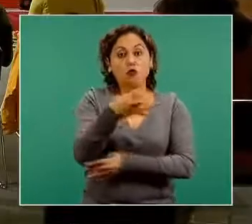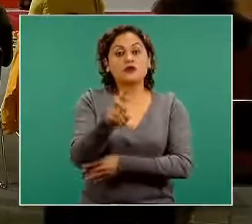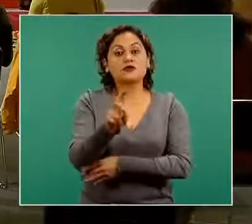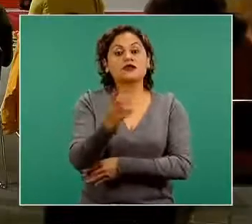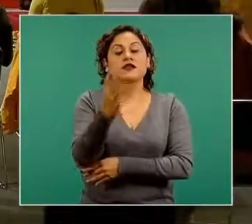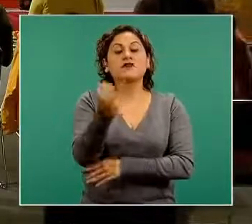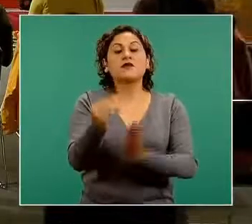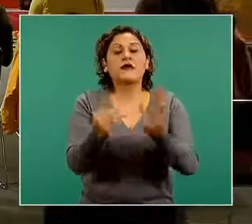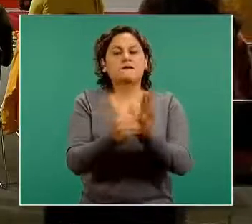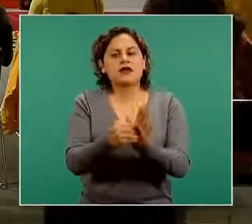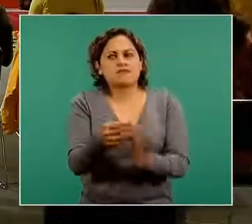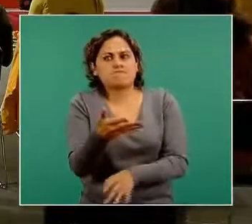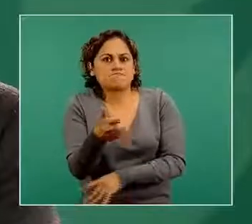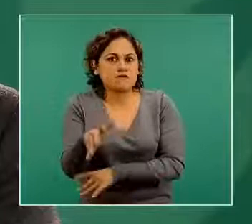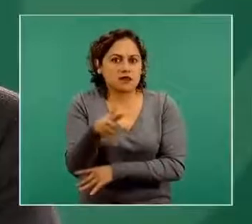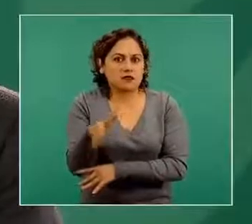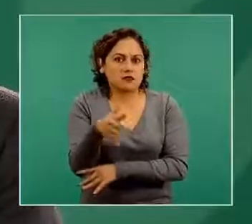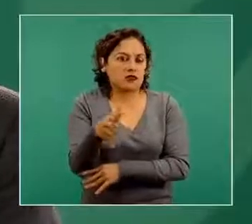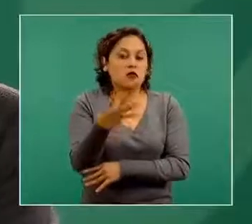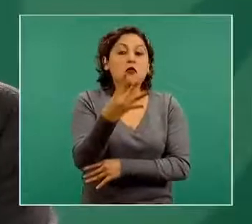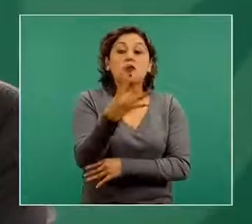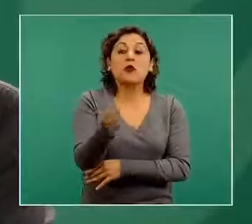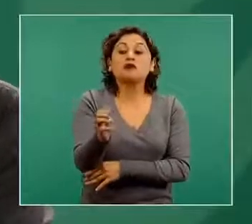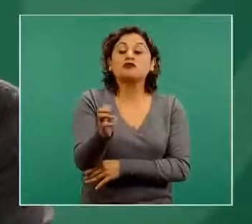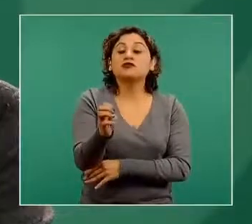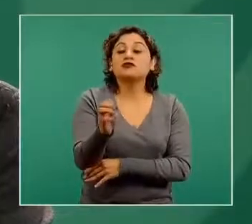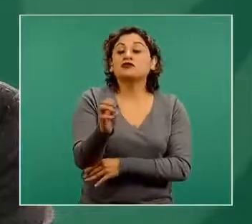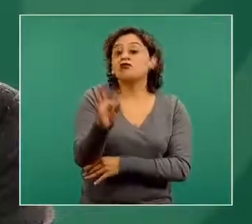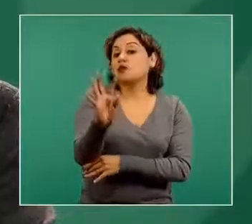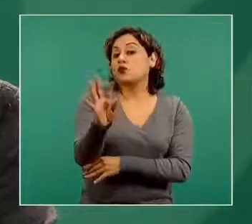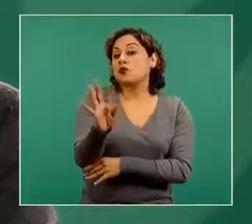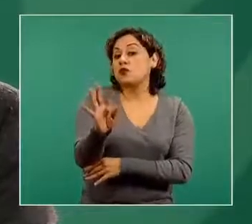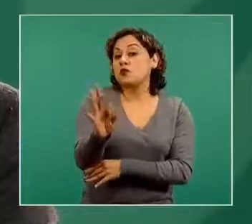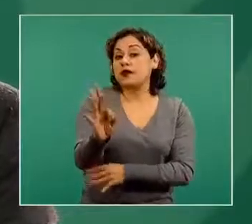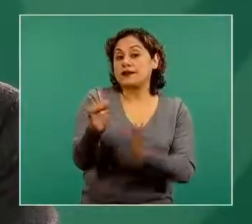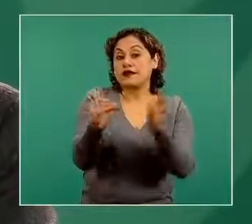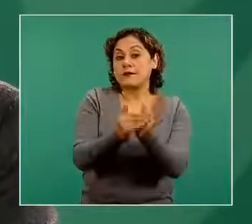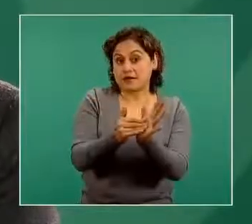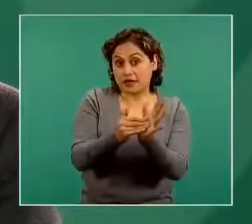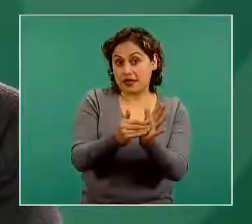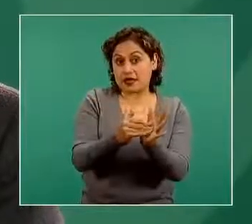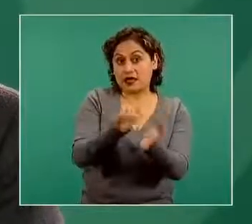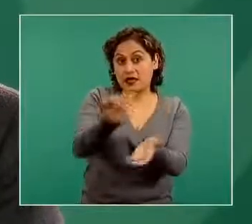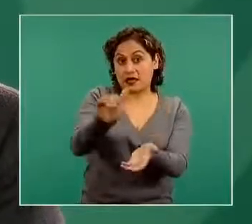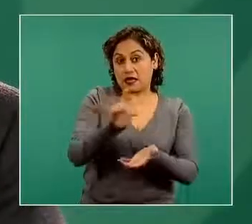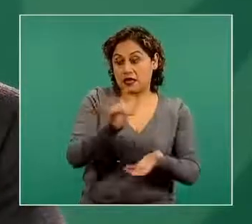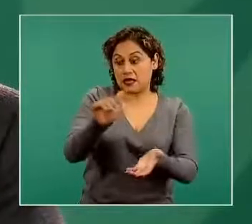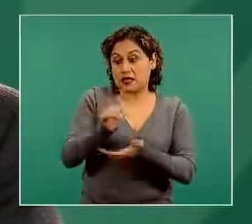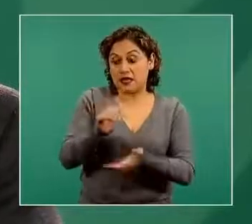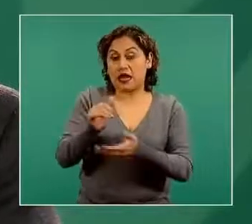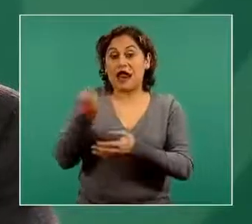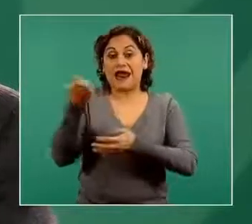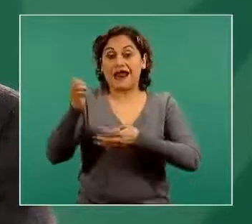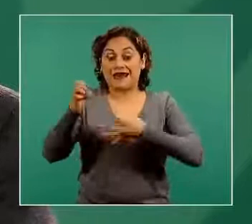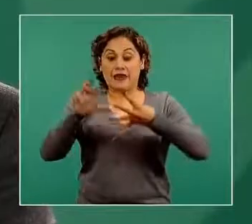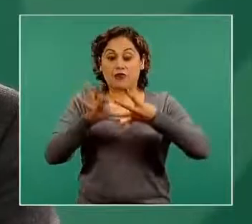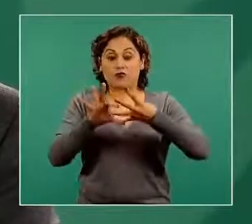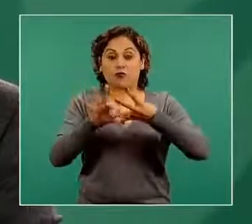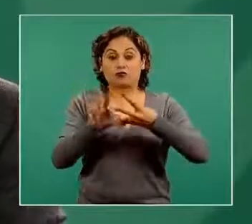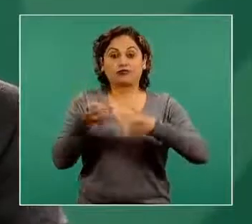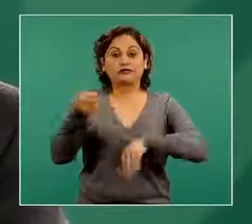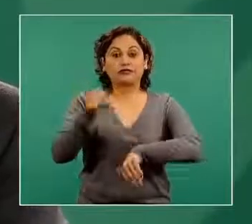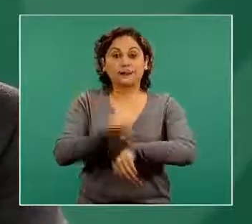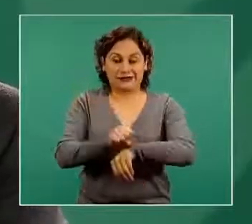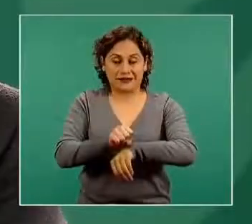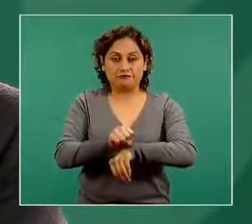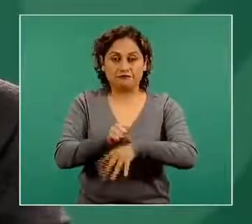439,000, lo voy a redondear, casi 440,000 dosis en las 2 últimas semanas de enero. Es decir,